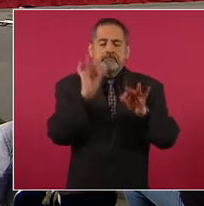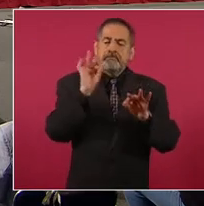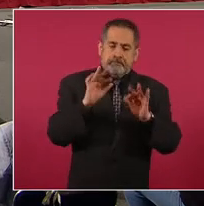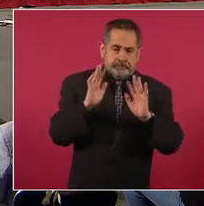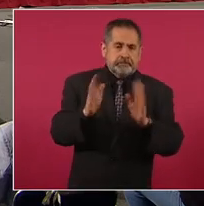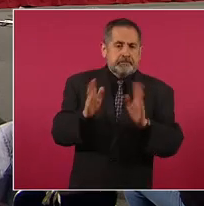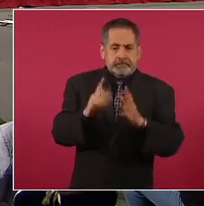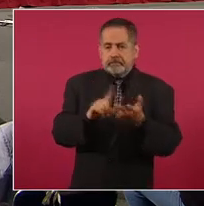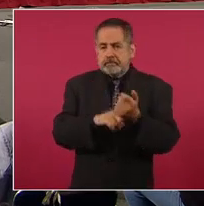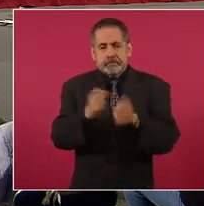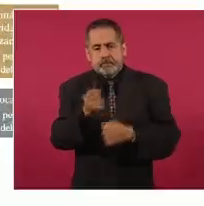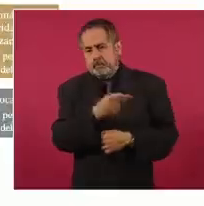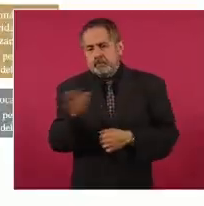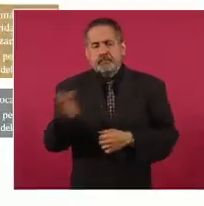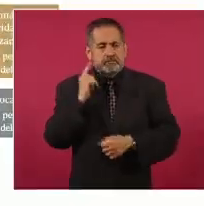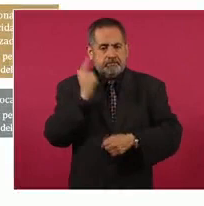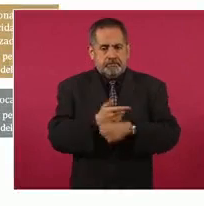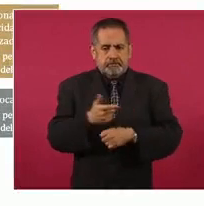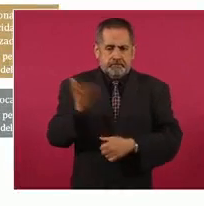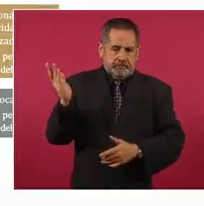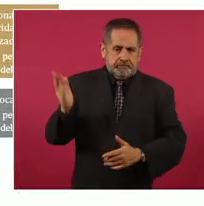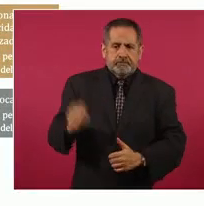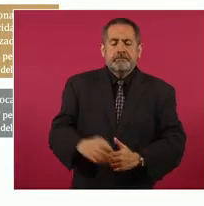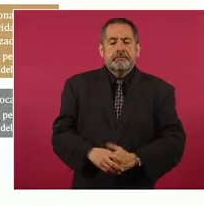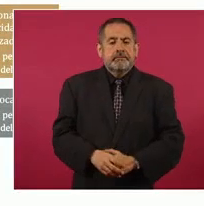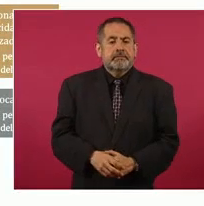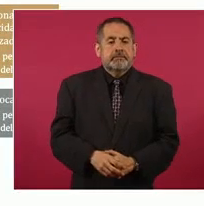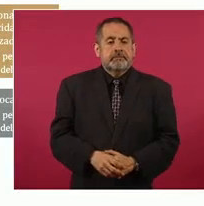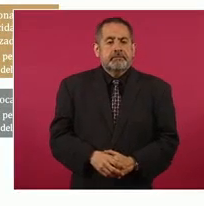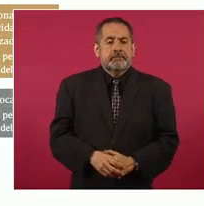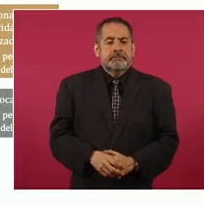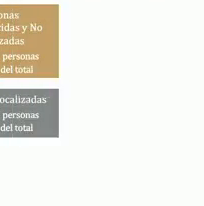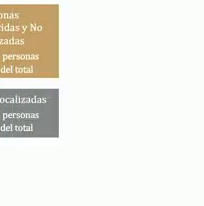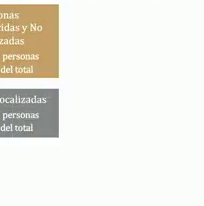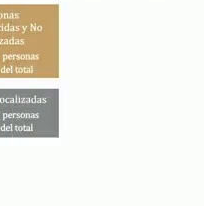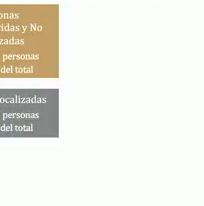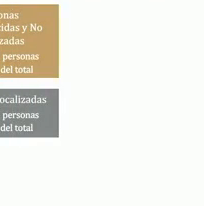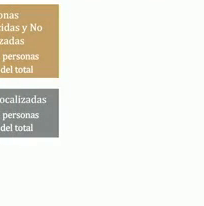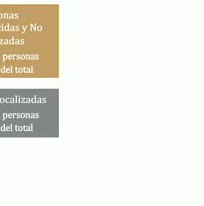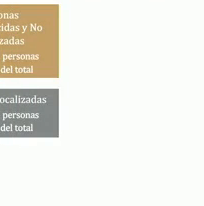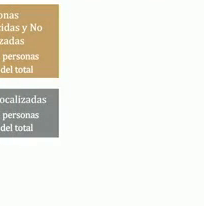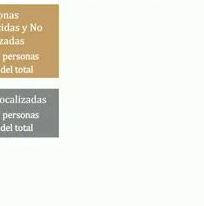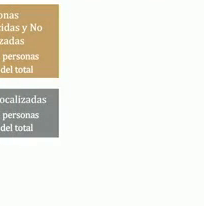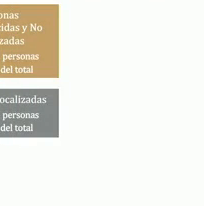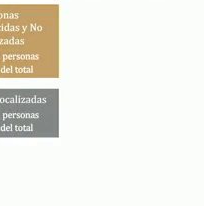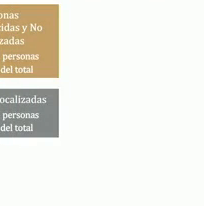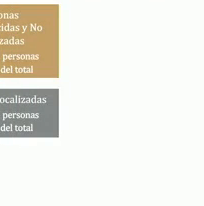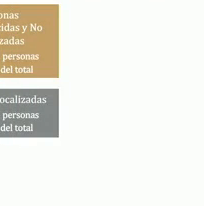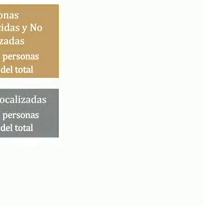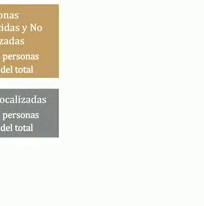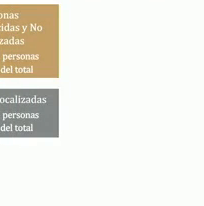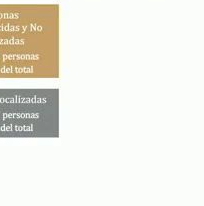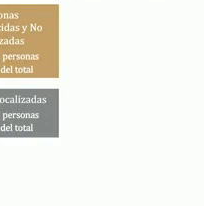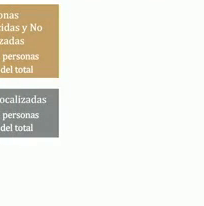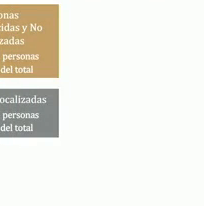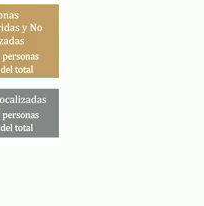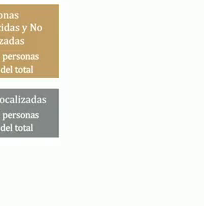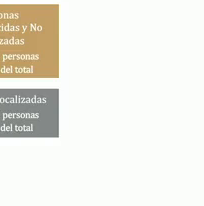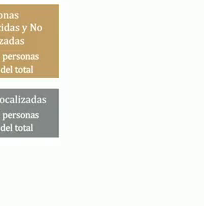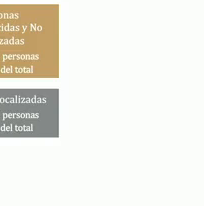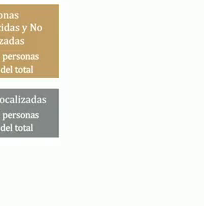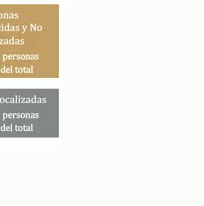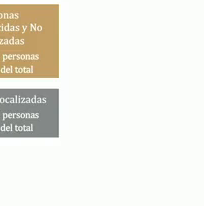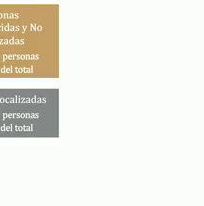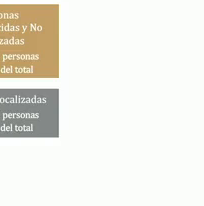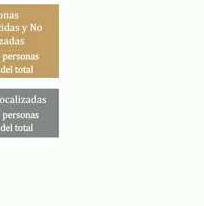de personas localizadas. Ponemos el ejemplo de lo que ha sucedido en nuestro gobierno, donde se